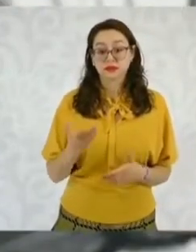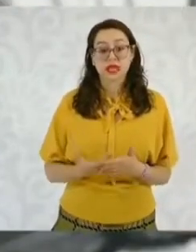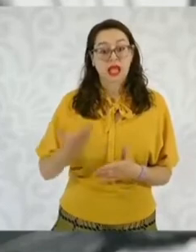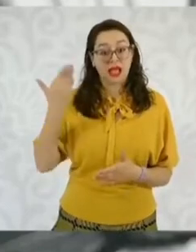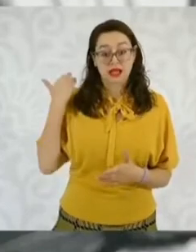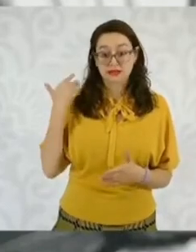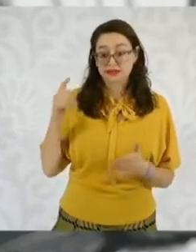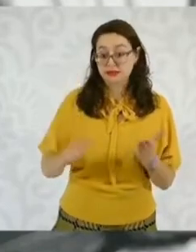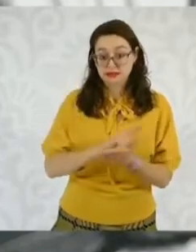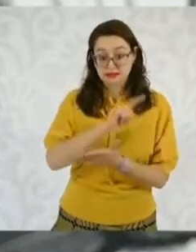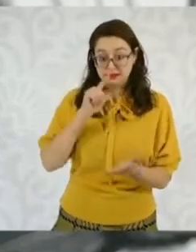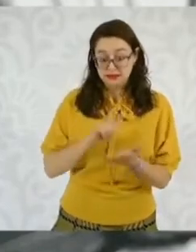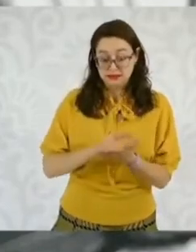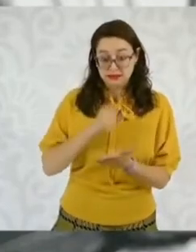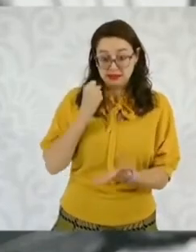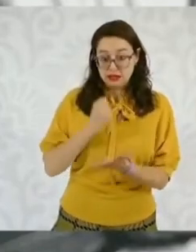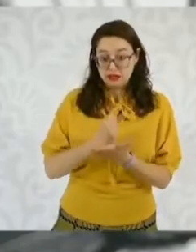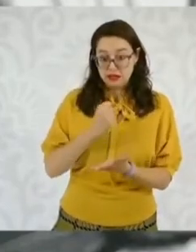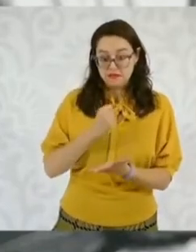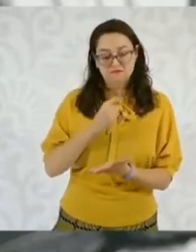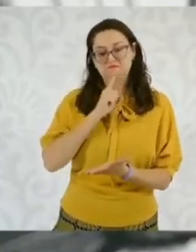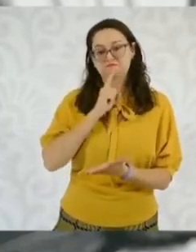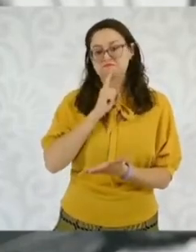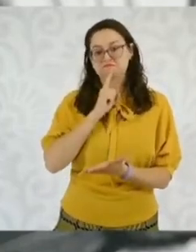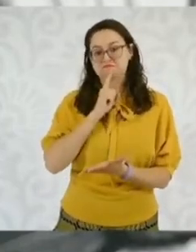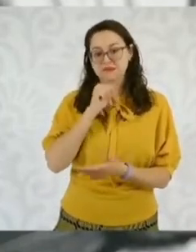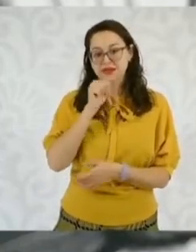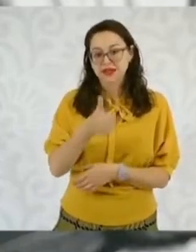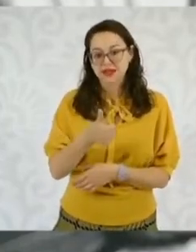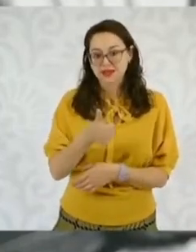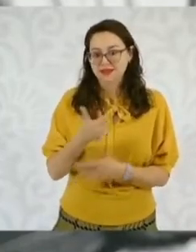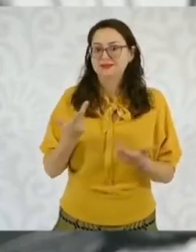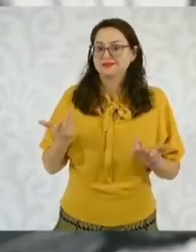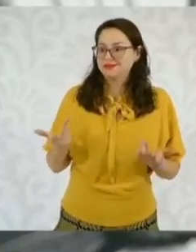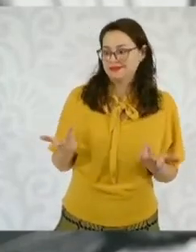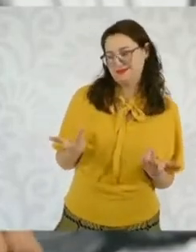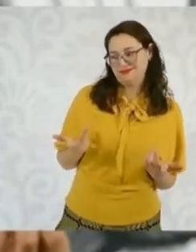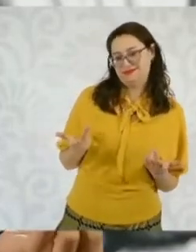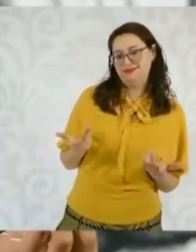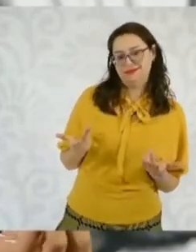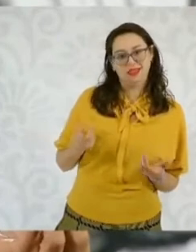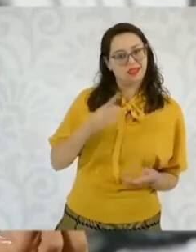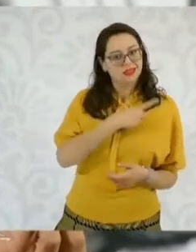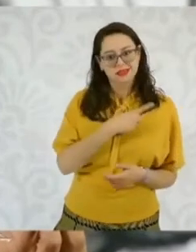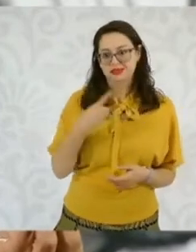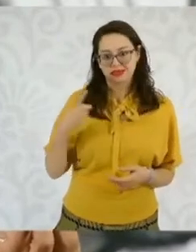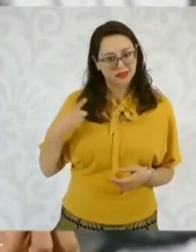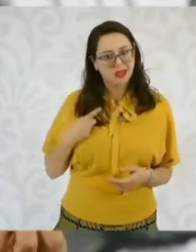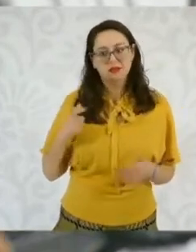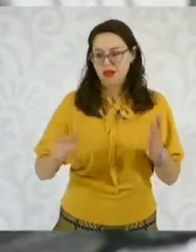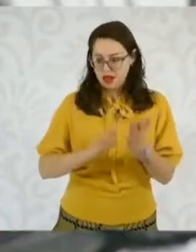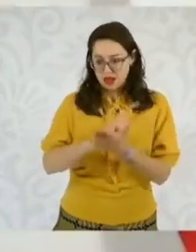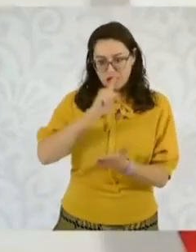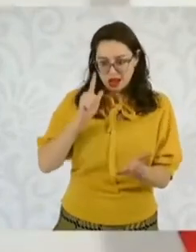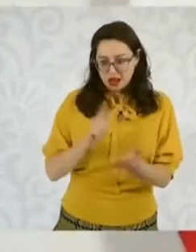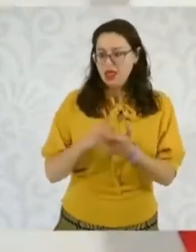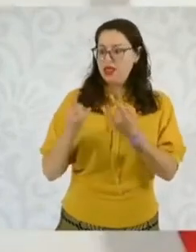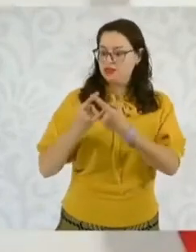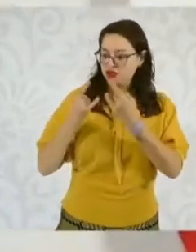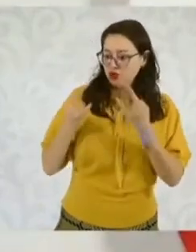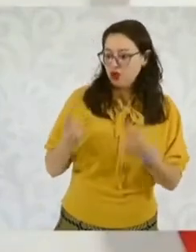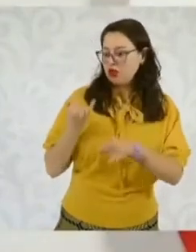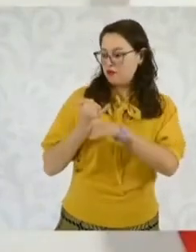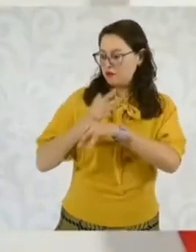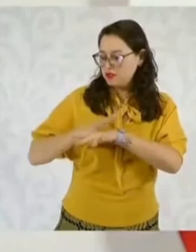ley. Para garantizar su prevalencia y que se mantenga y se preserve y que se cuiden todos los datos históricos y